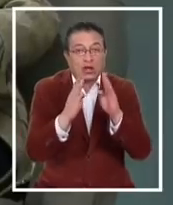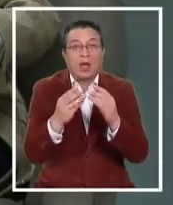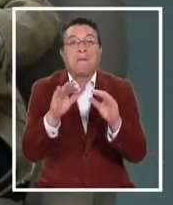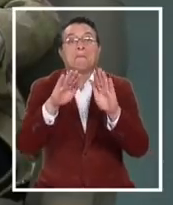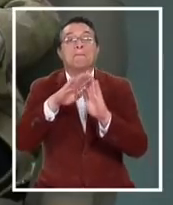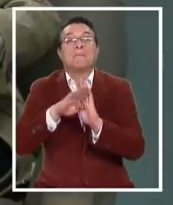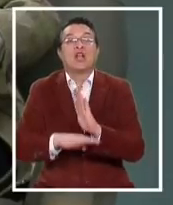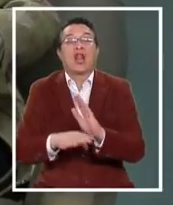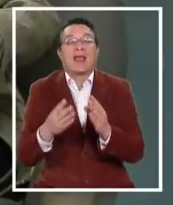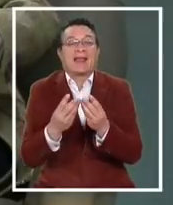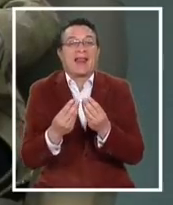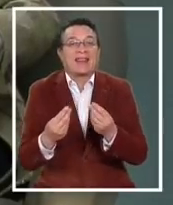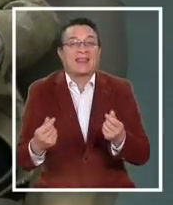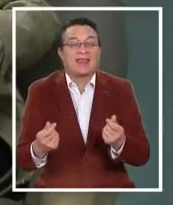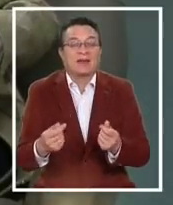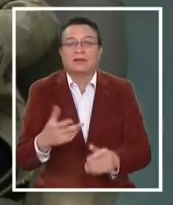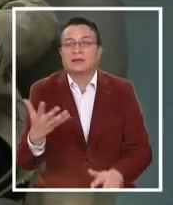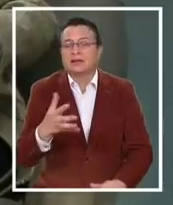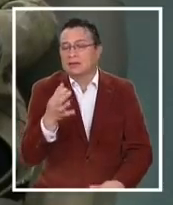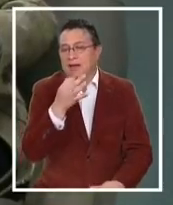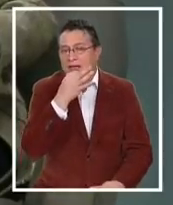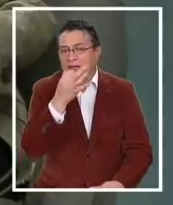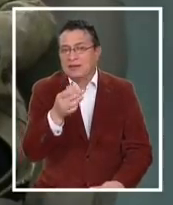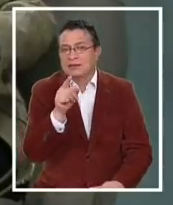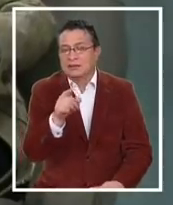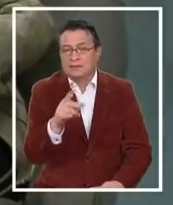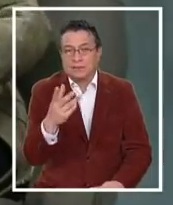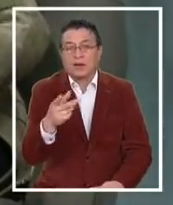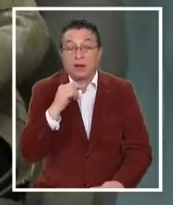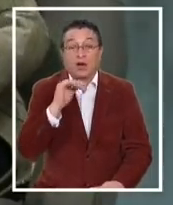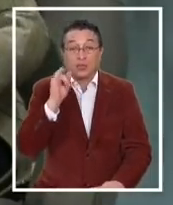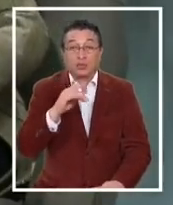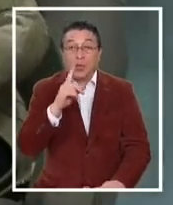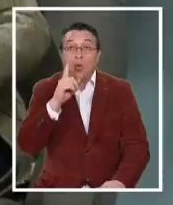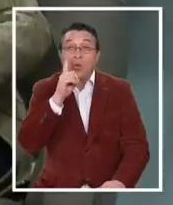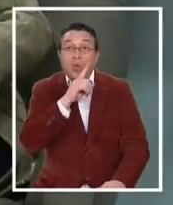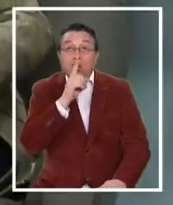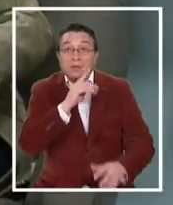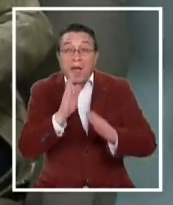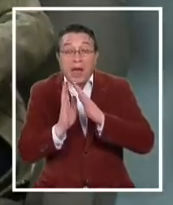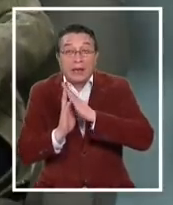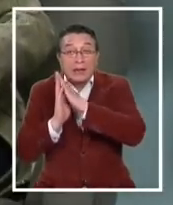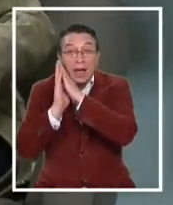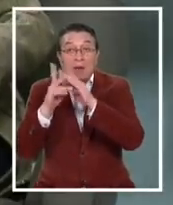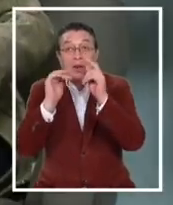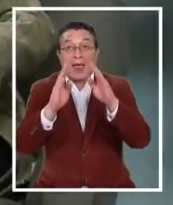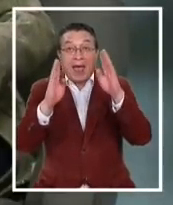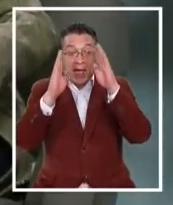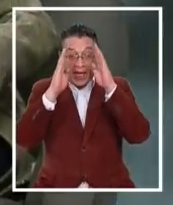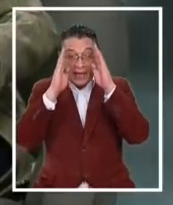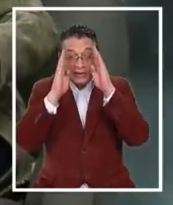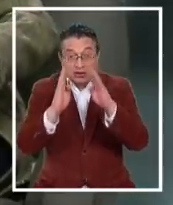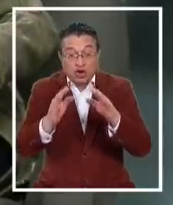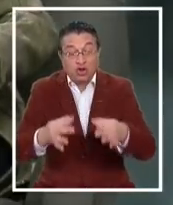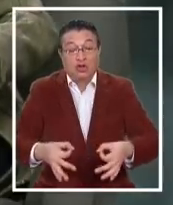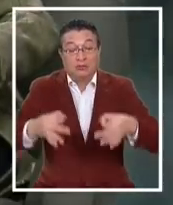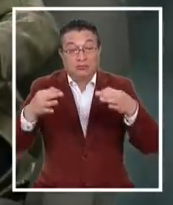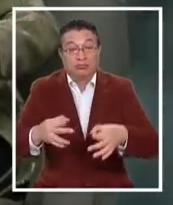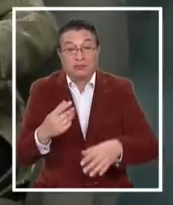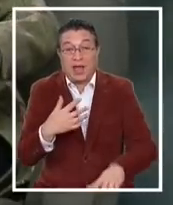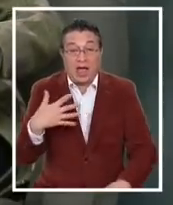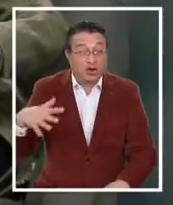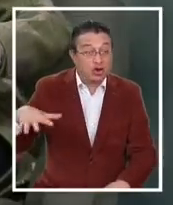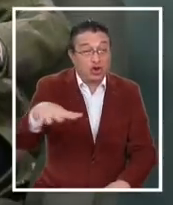calidad. ¿A qué te refieres con eso? ¿Ese es el famoso dilema de la última cama? O sea, ¿no se le está dando la atención a todos